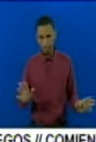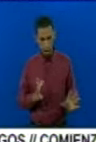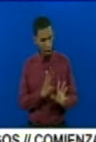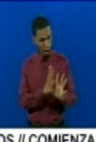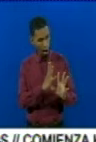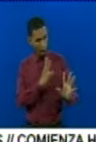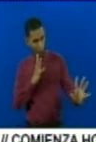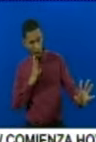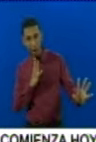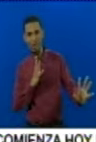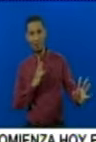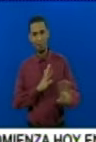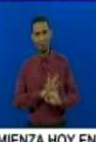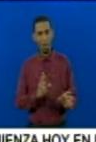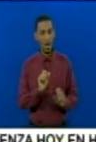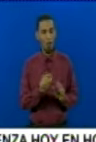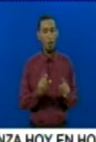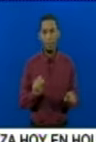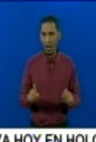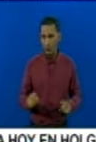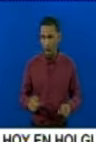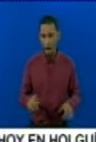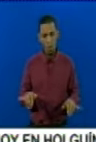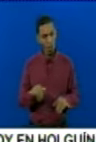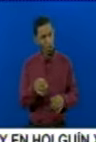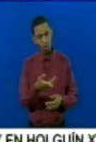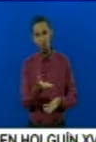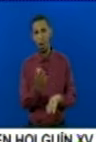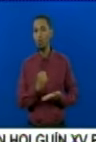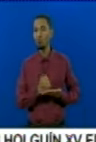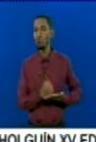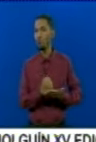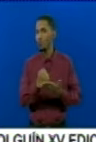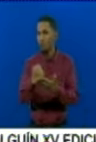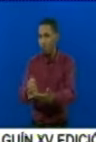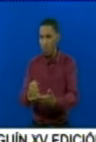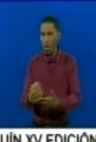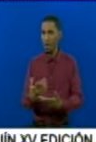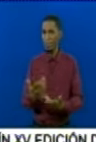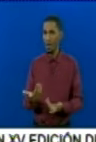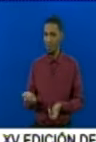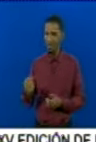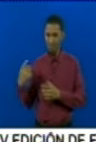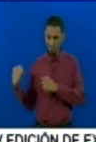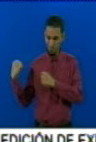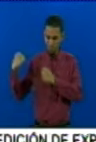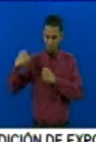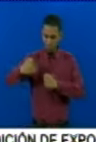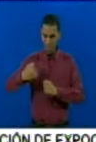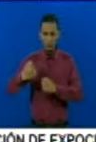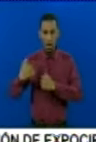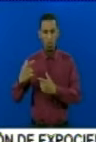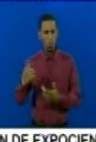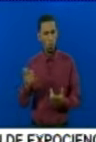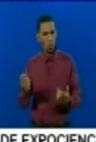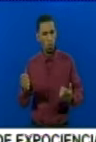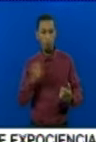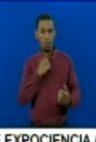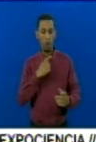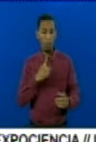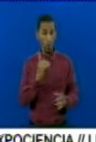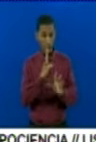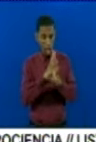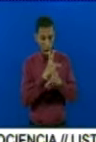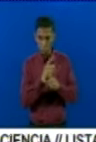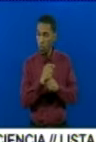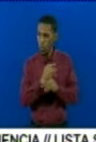los productos para incluso ayudar en su recepción, ayudar en la descarga de los camiones y, por supuesto, ya a partir de ese momento